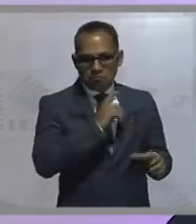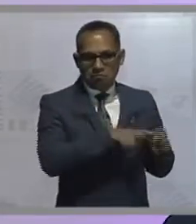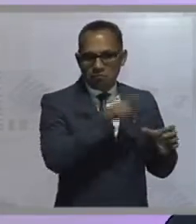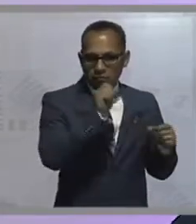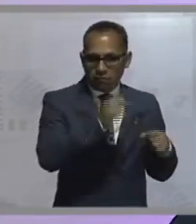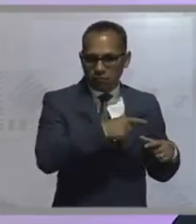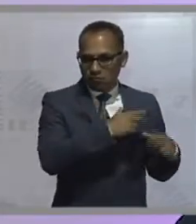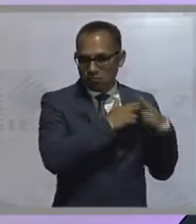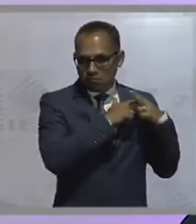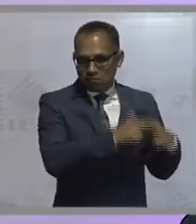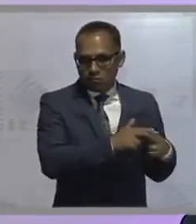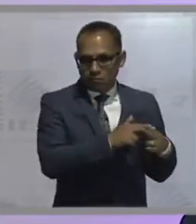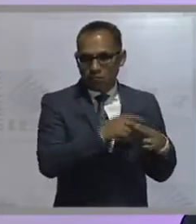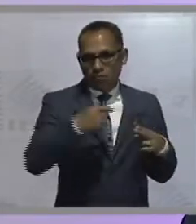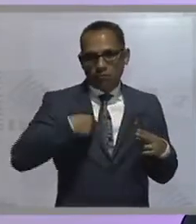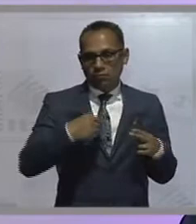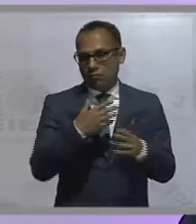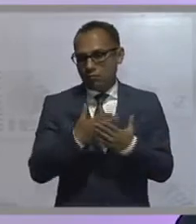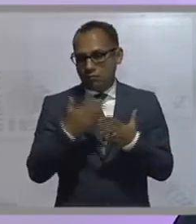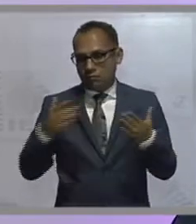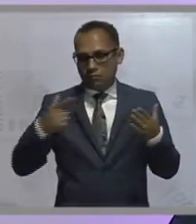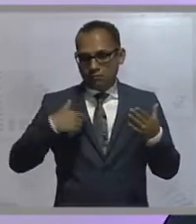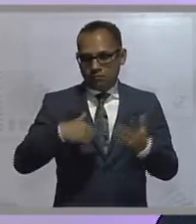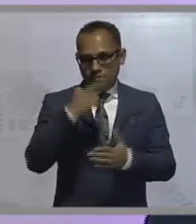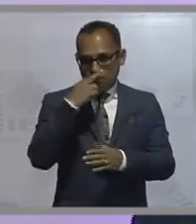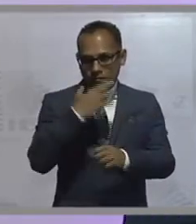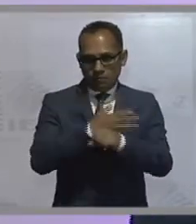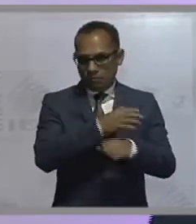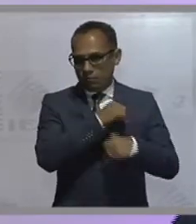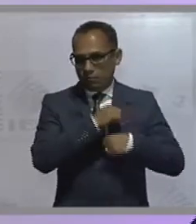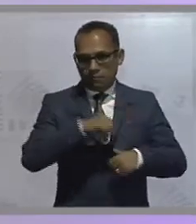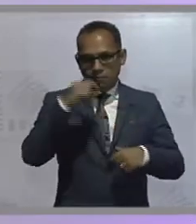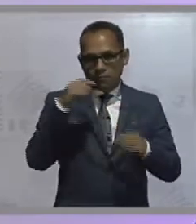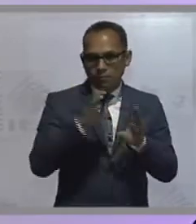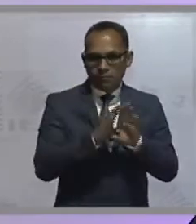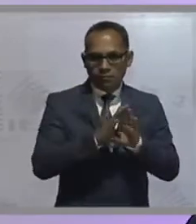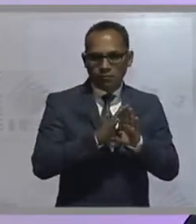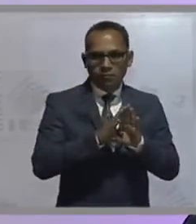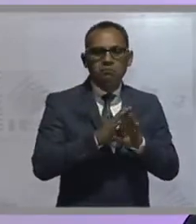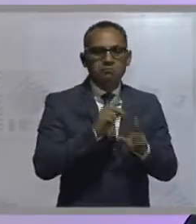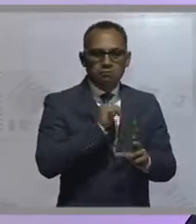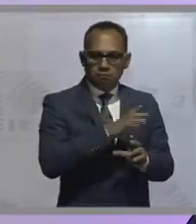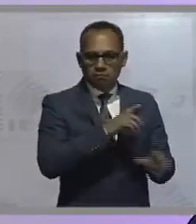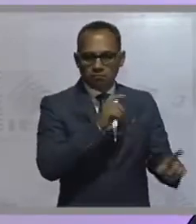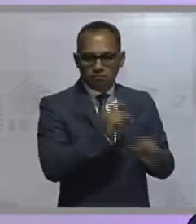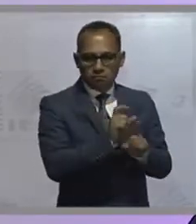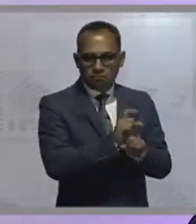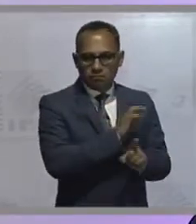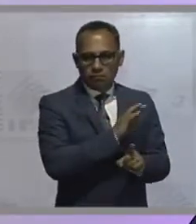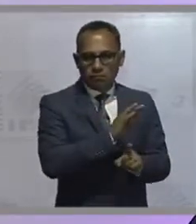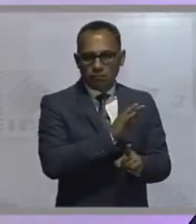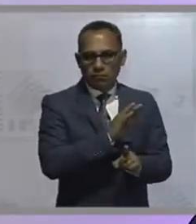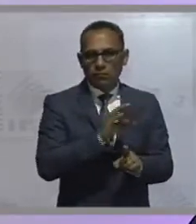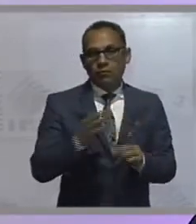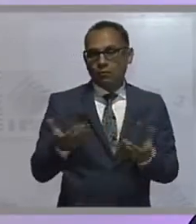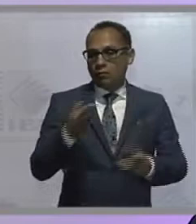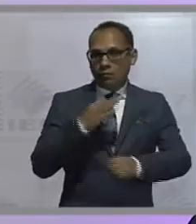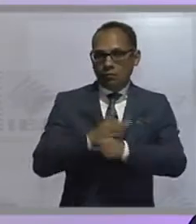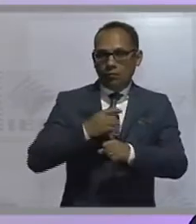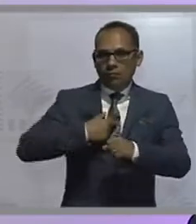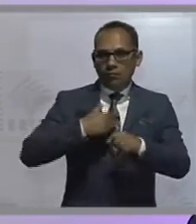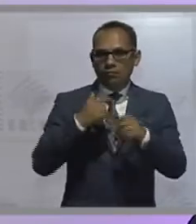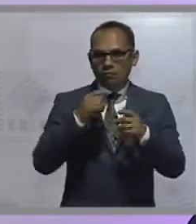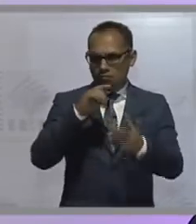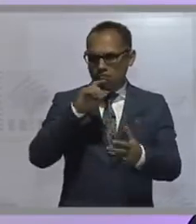ejecutivo seccional el maestro como agente de cambio conocer la raíz de los problemas y necesidades sociales por ello quiero